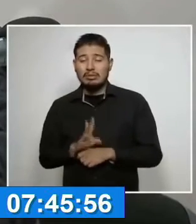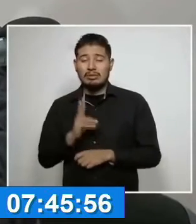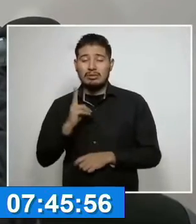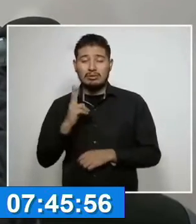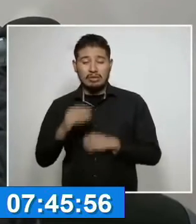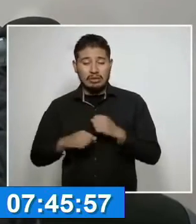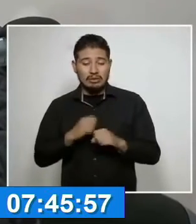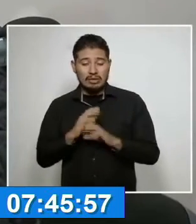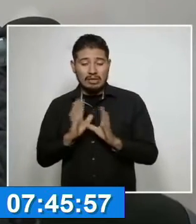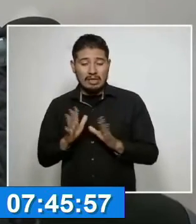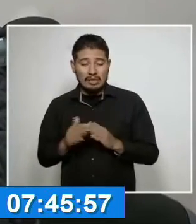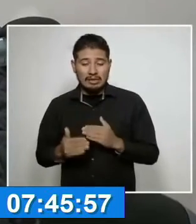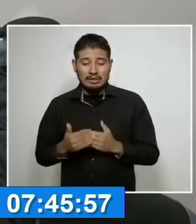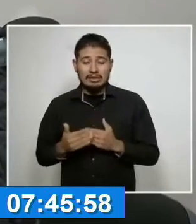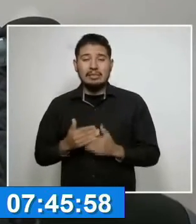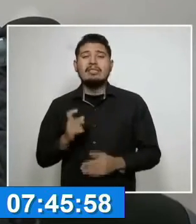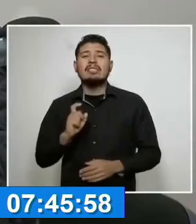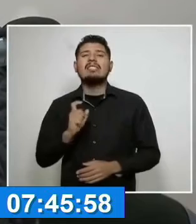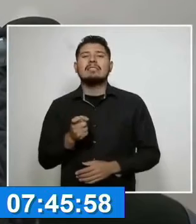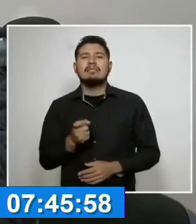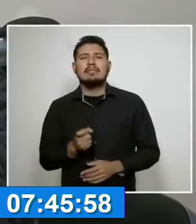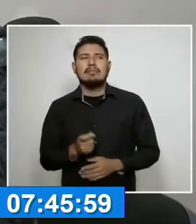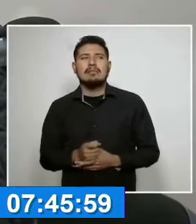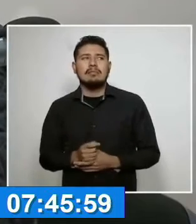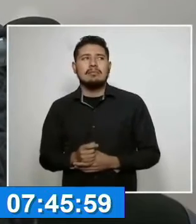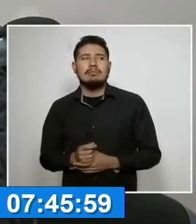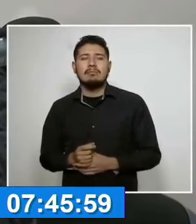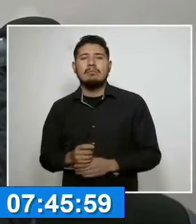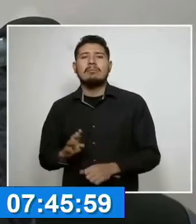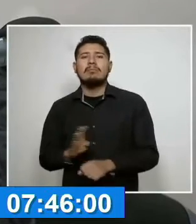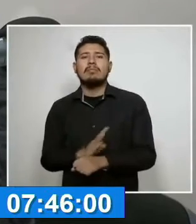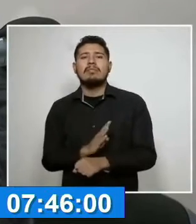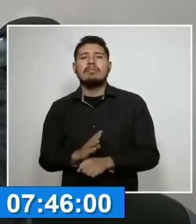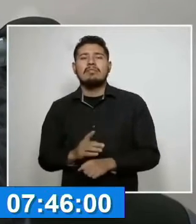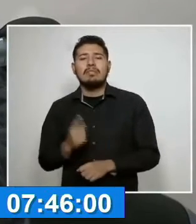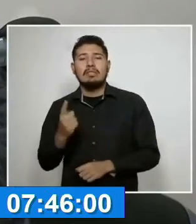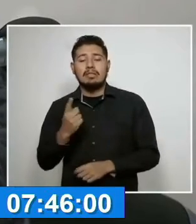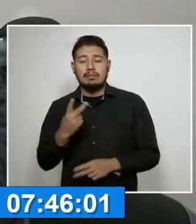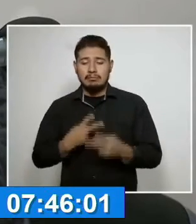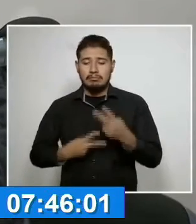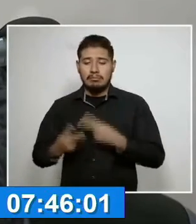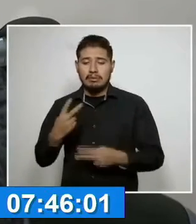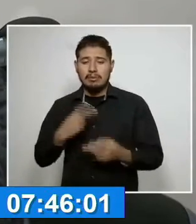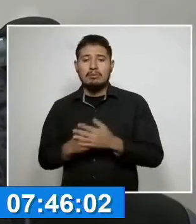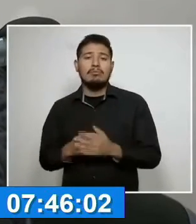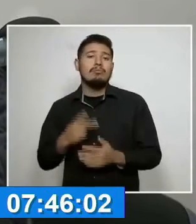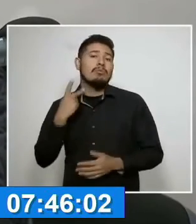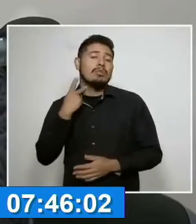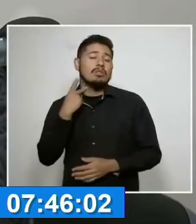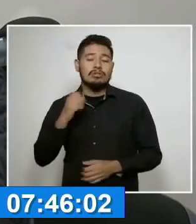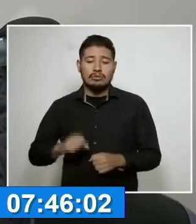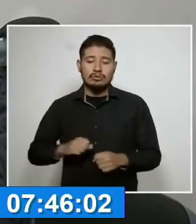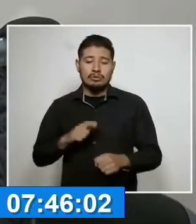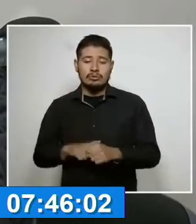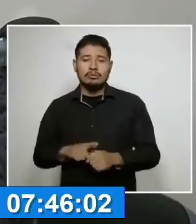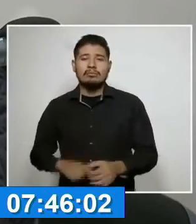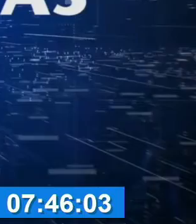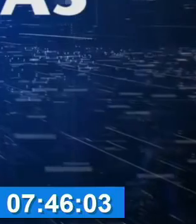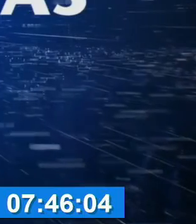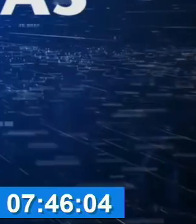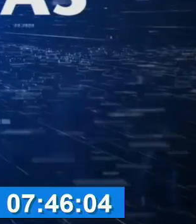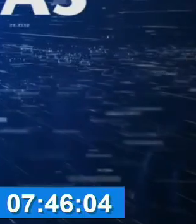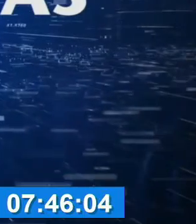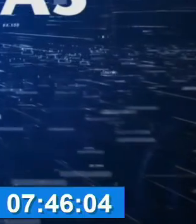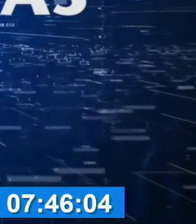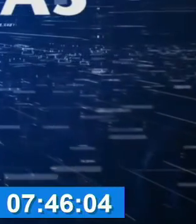ya fue el beneficio que trajo a la población la política social. En